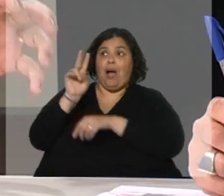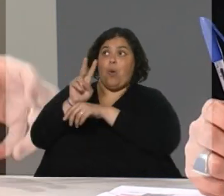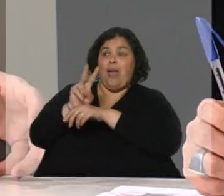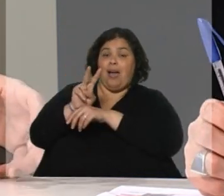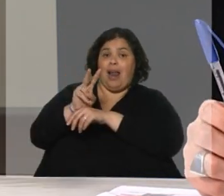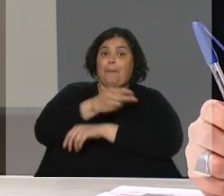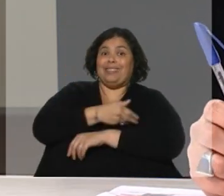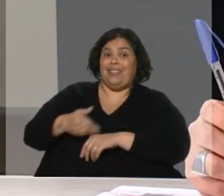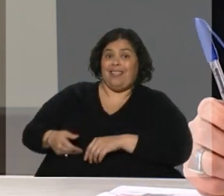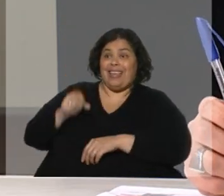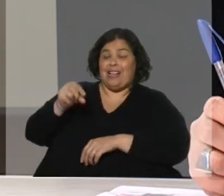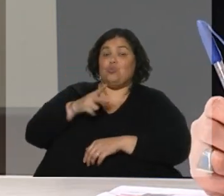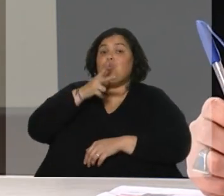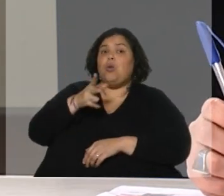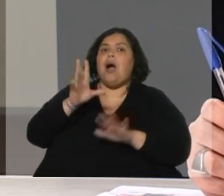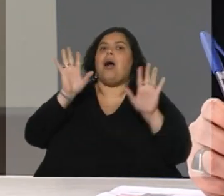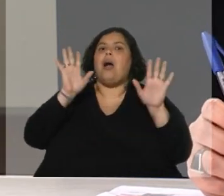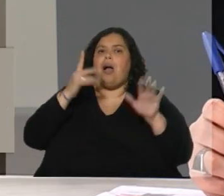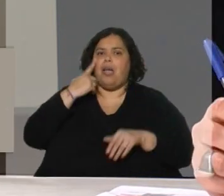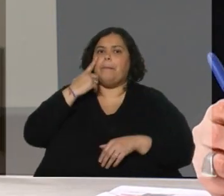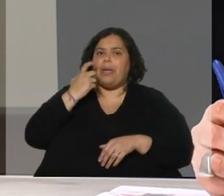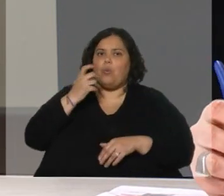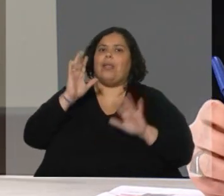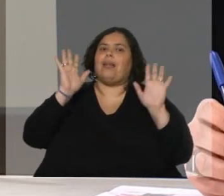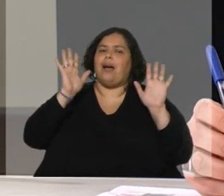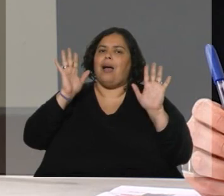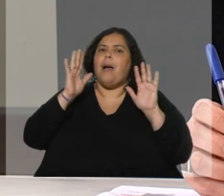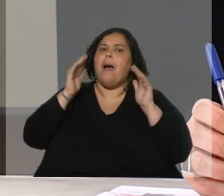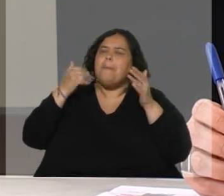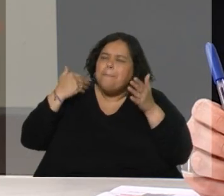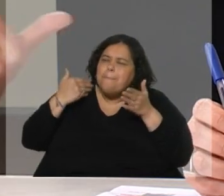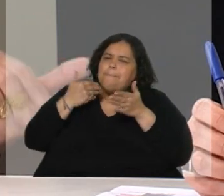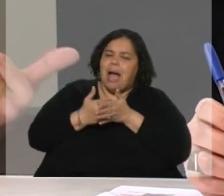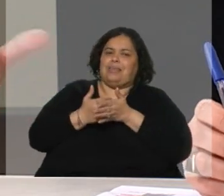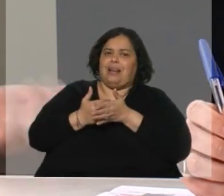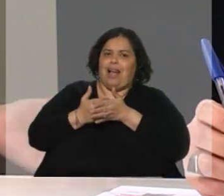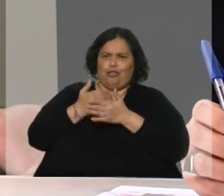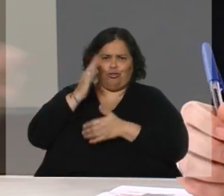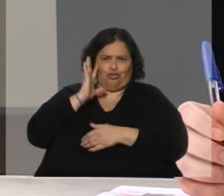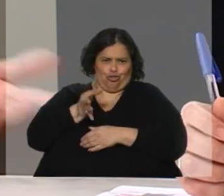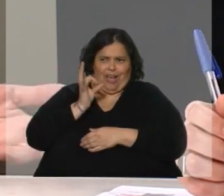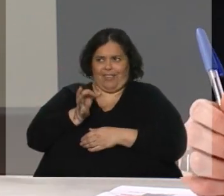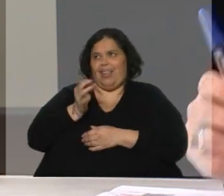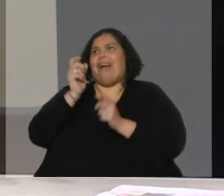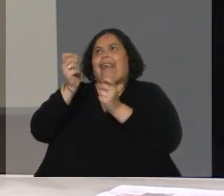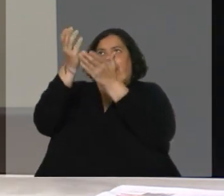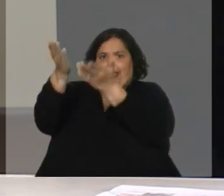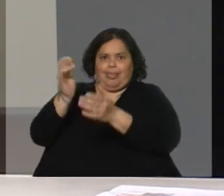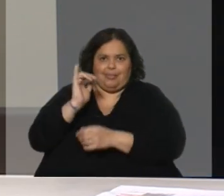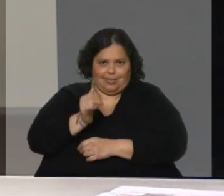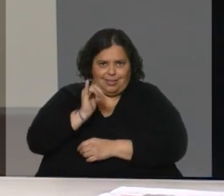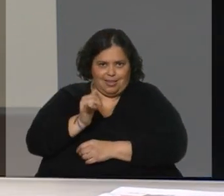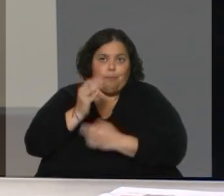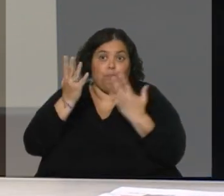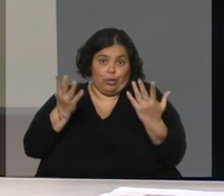di cuenta de que había un vínculo que ya era más cercano todavía yo sabía yo sabía dónde estaba obviamente porque por algo